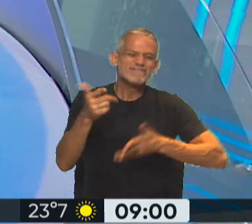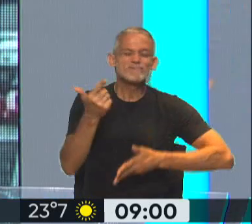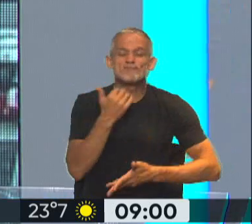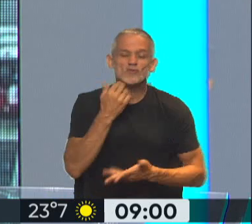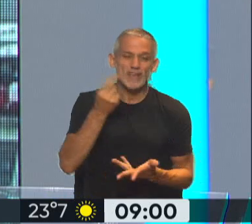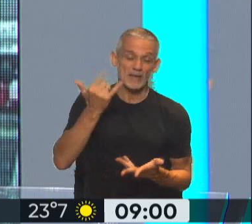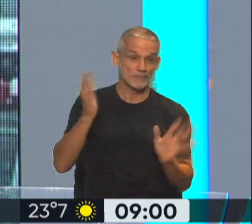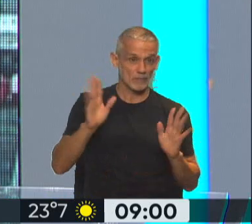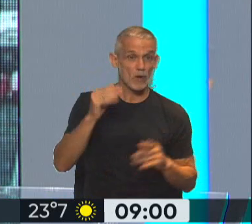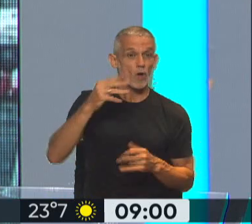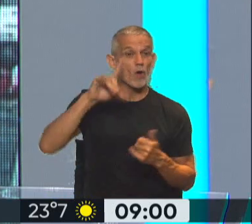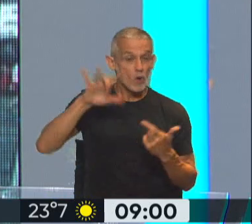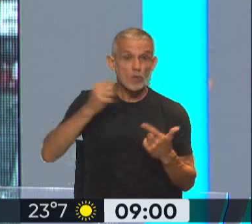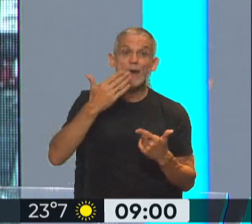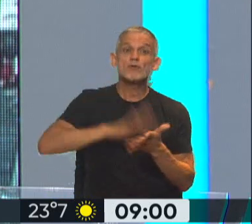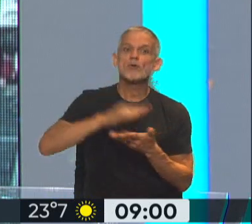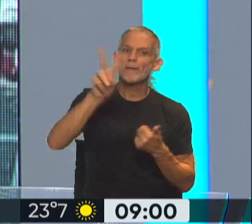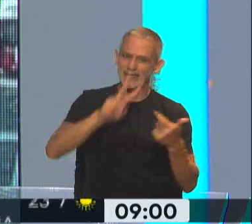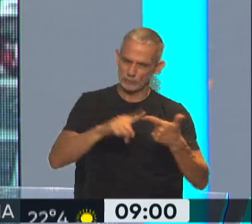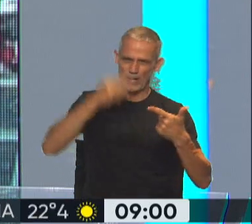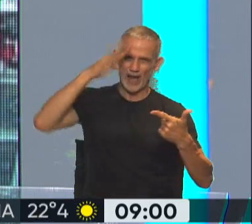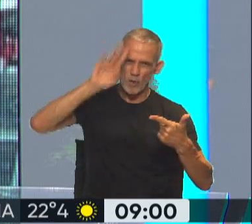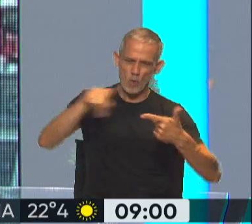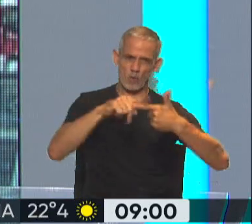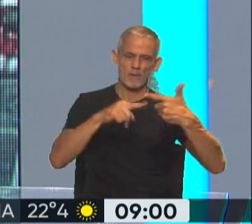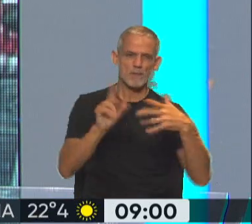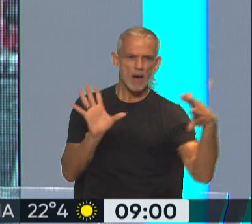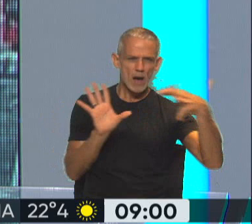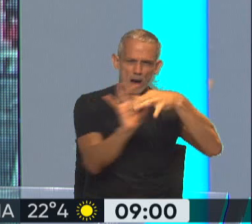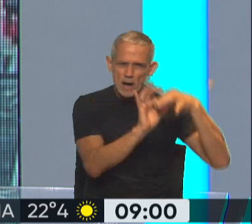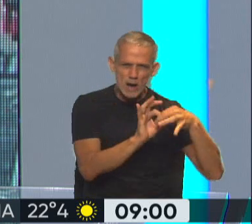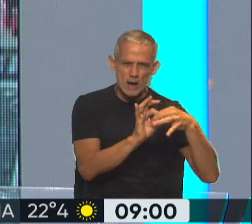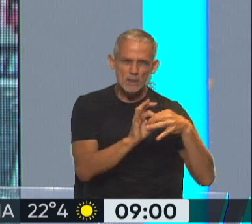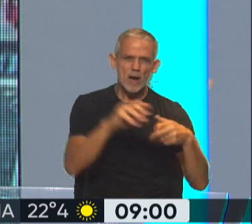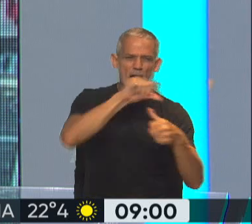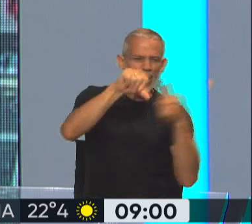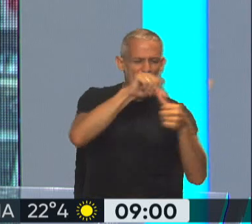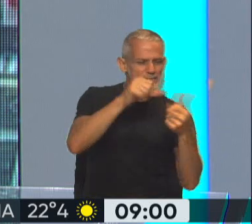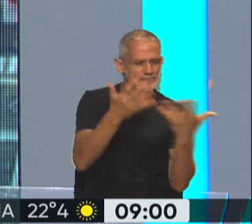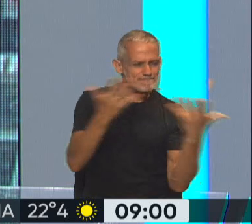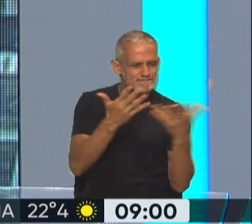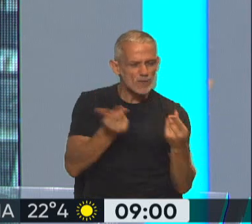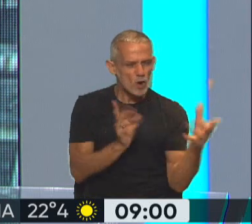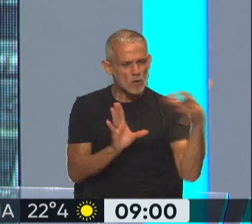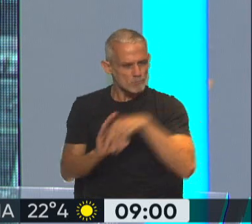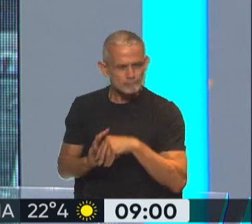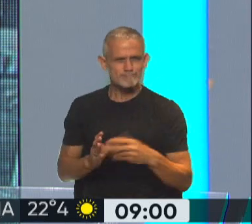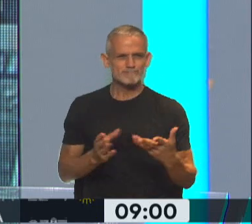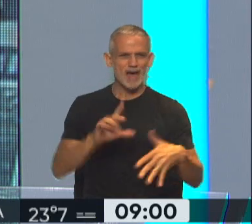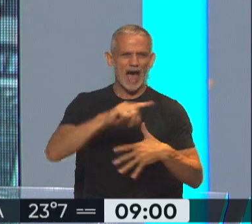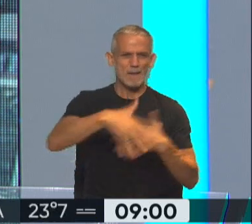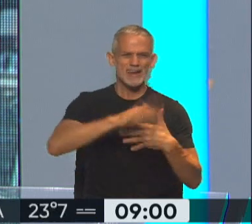habló de Cuba habló de Venezuela y habló de cómo integrar El Caribe con el resto de